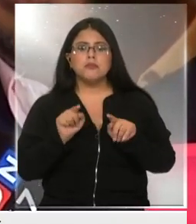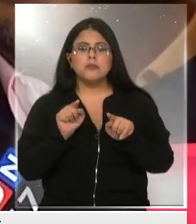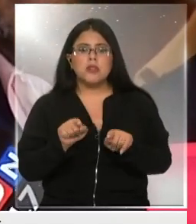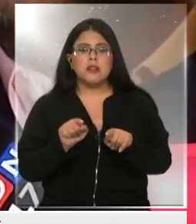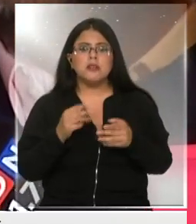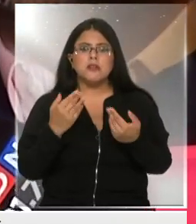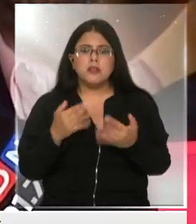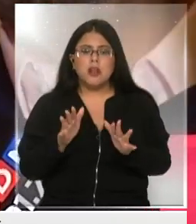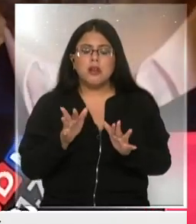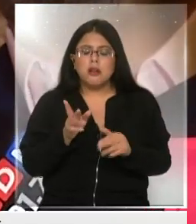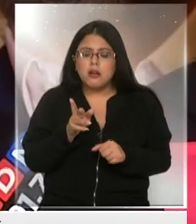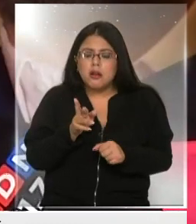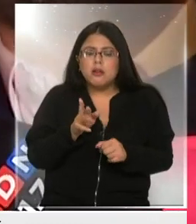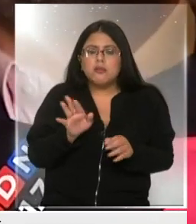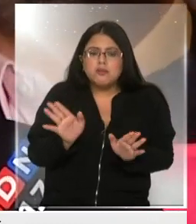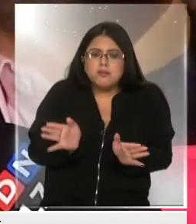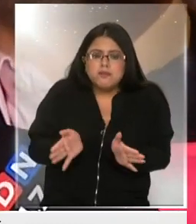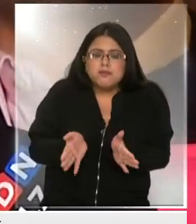se levantan